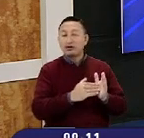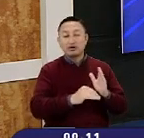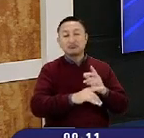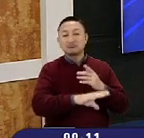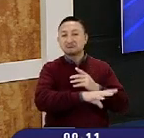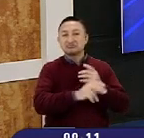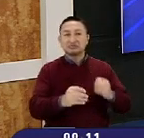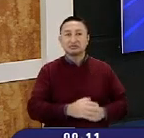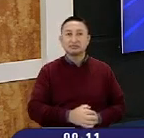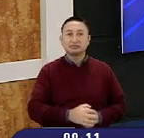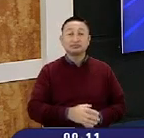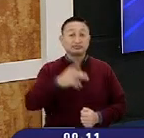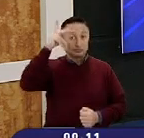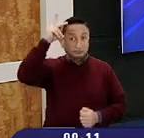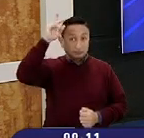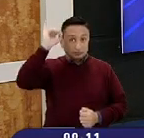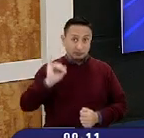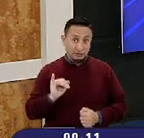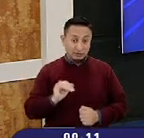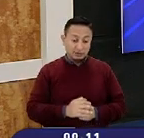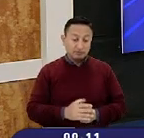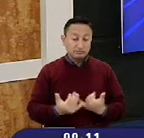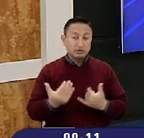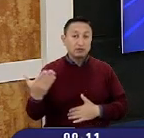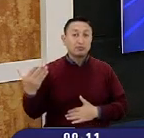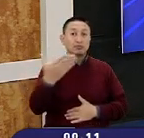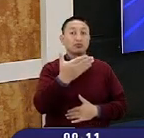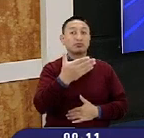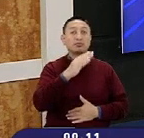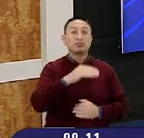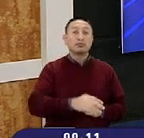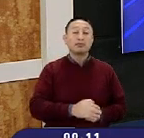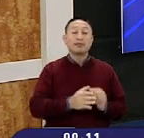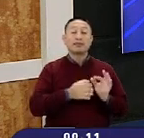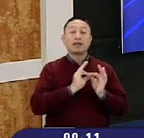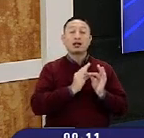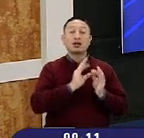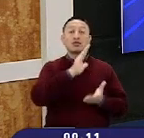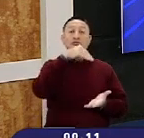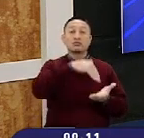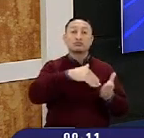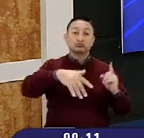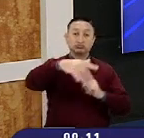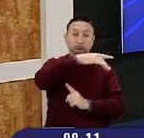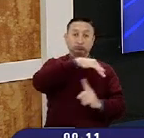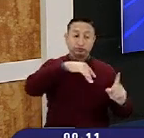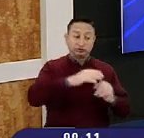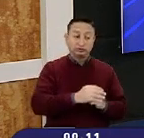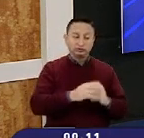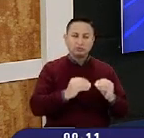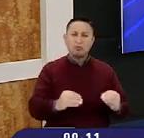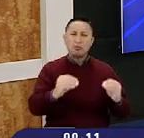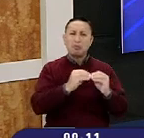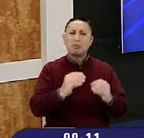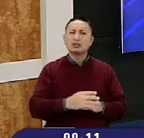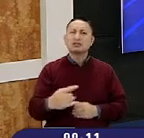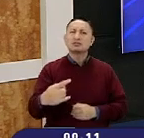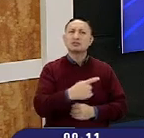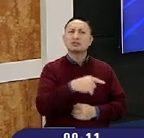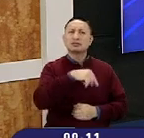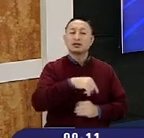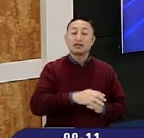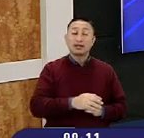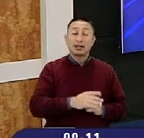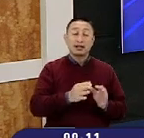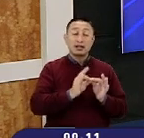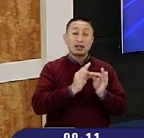créanme. Priscila Cadena va ahora al Parque Central de Calderón, donde vamos a conocer un poco más sobre la regeneración